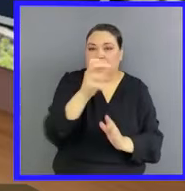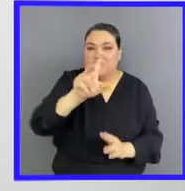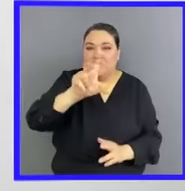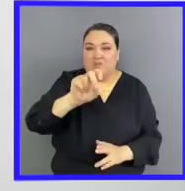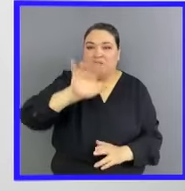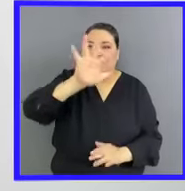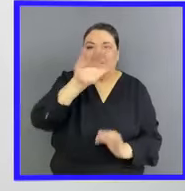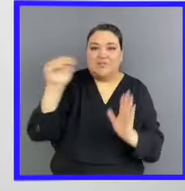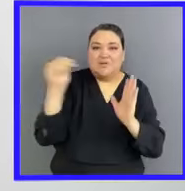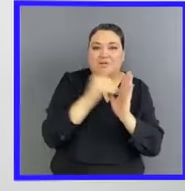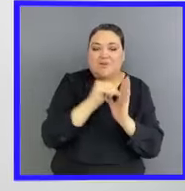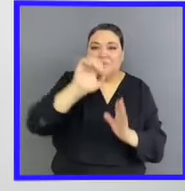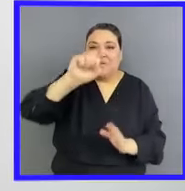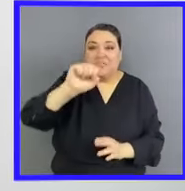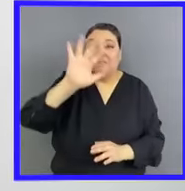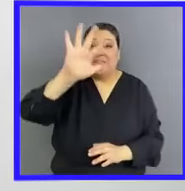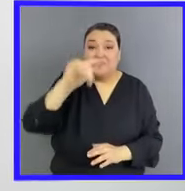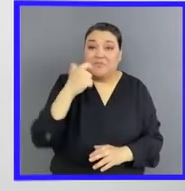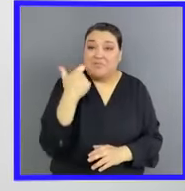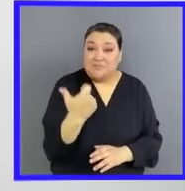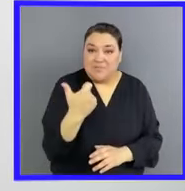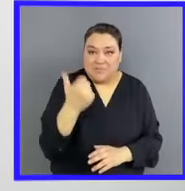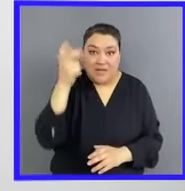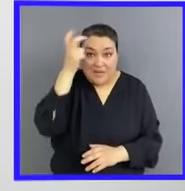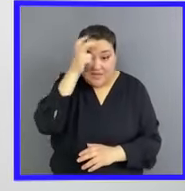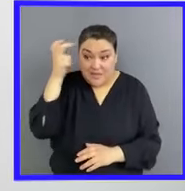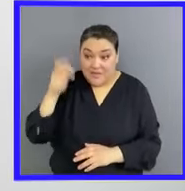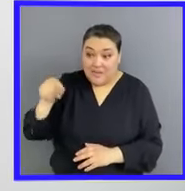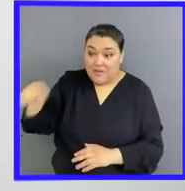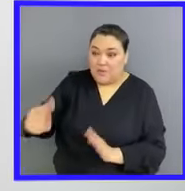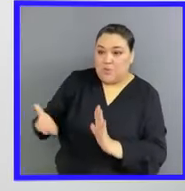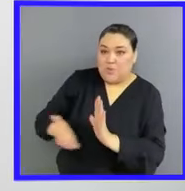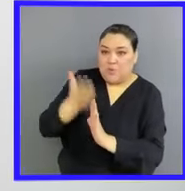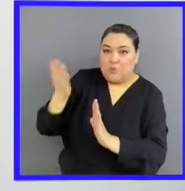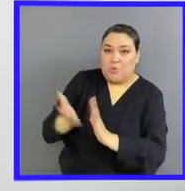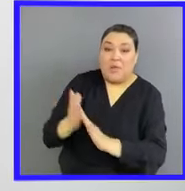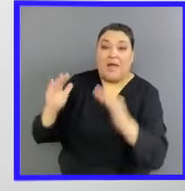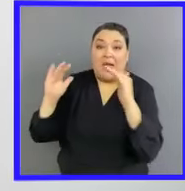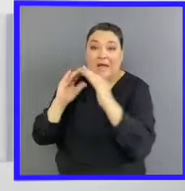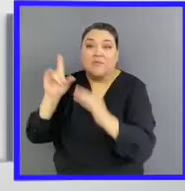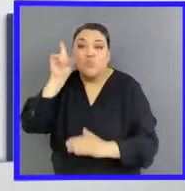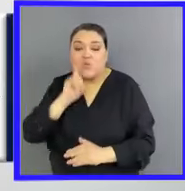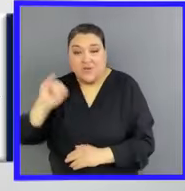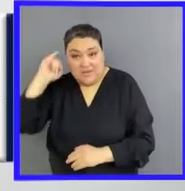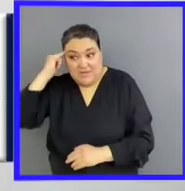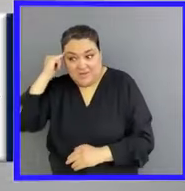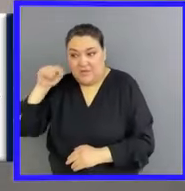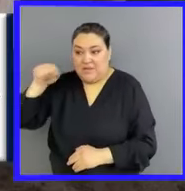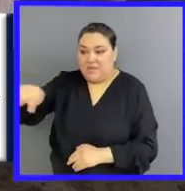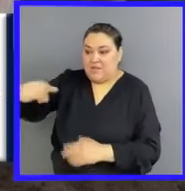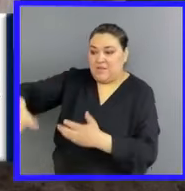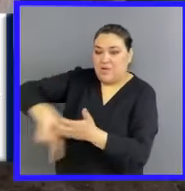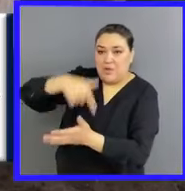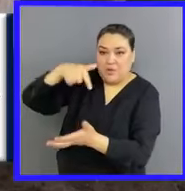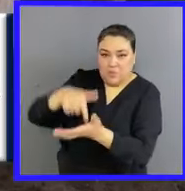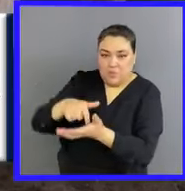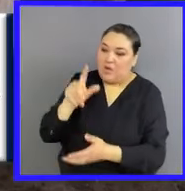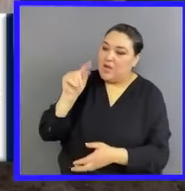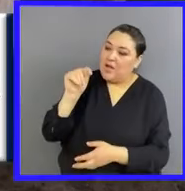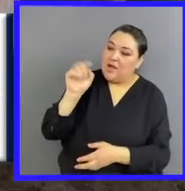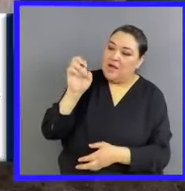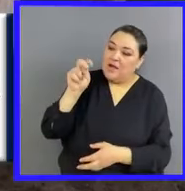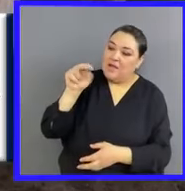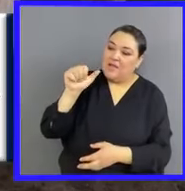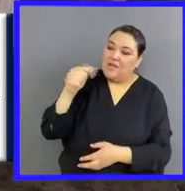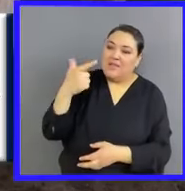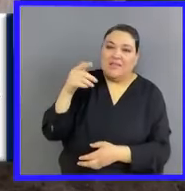28.435.065 pesos, el gobierno de Hidalgo construirá la Casa de la Mujer Indígena con sede en Tenango de Doria, según informó la Comisión